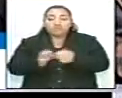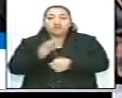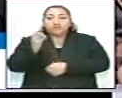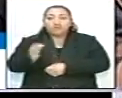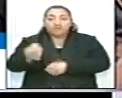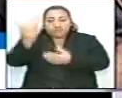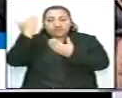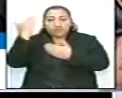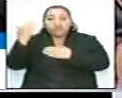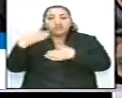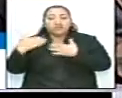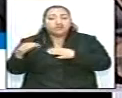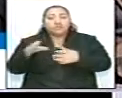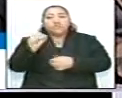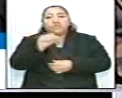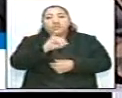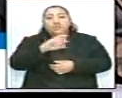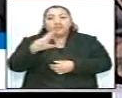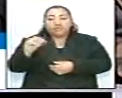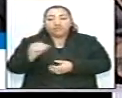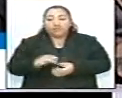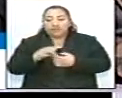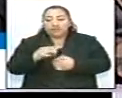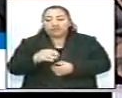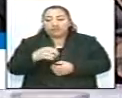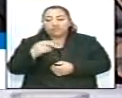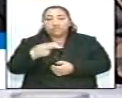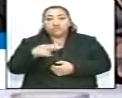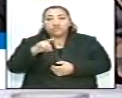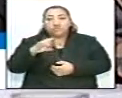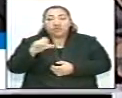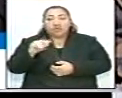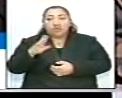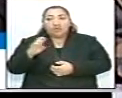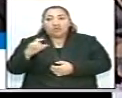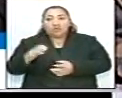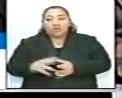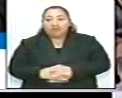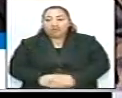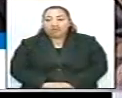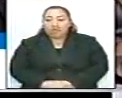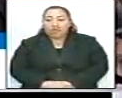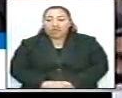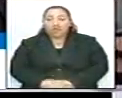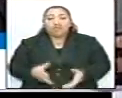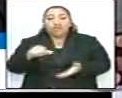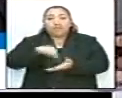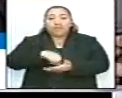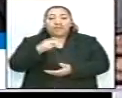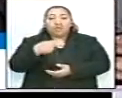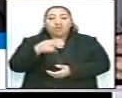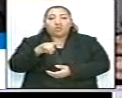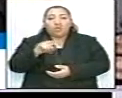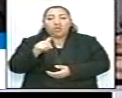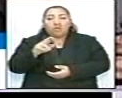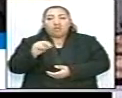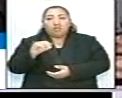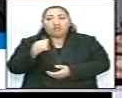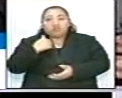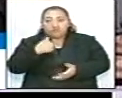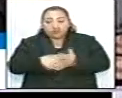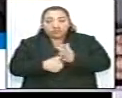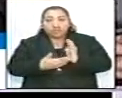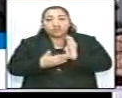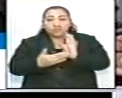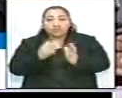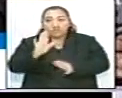Piura se ejecuta en la sierra, especialmente en la provincia de Huancabamba y, Dios quiera, en el distrito de Huarmaca. He hecho un documento, lo he presentado a su